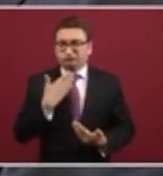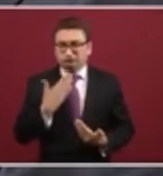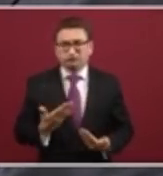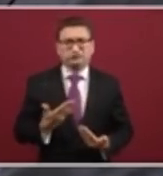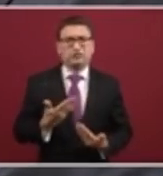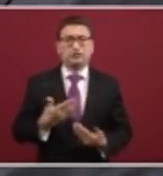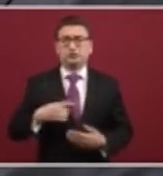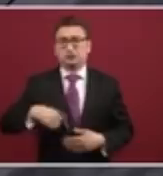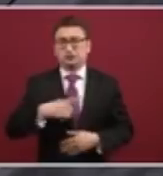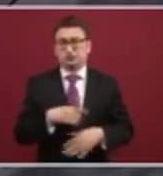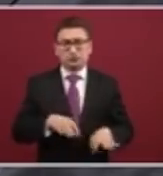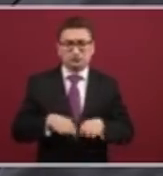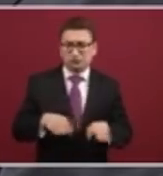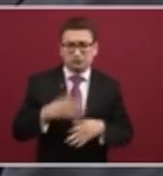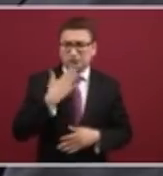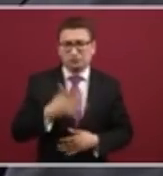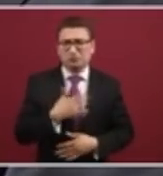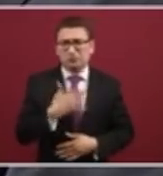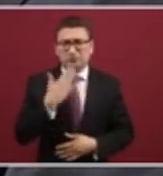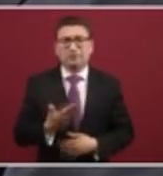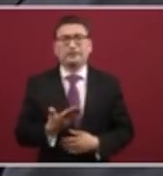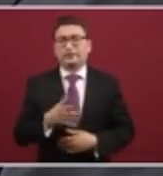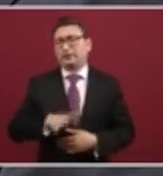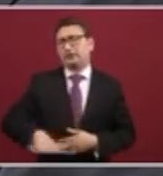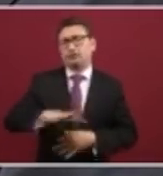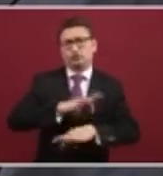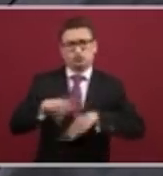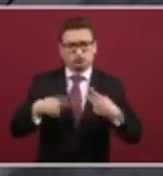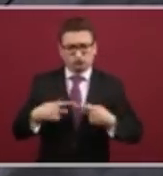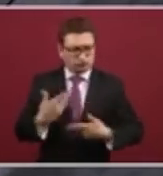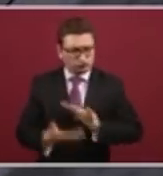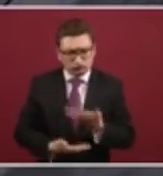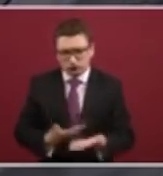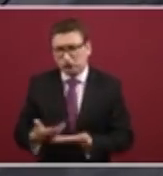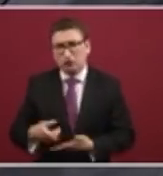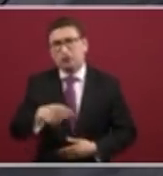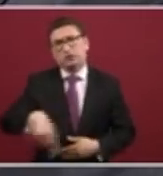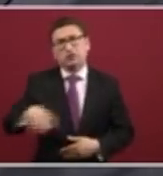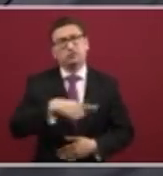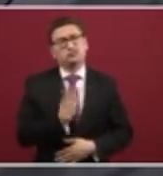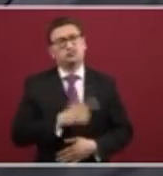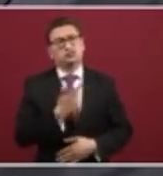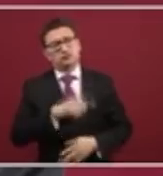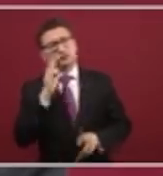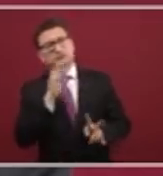sirviéndole al pueblo o no les estamos sirviendo bien